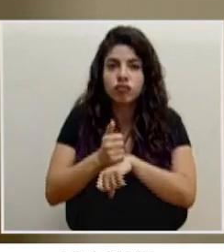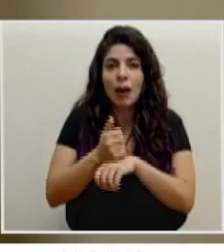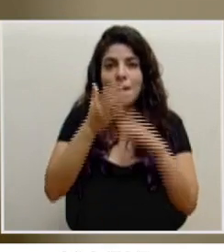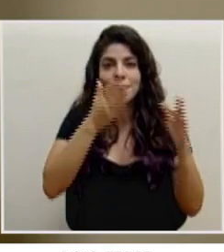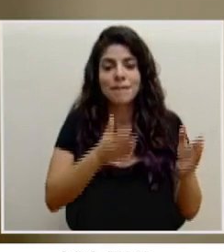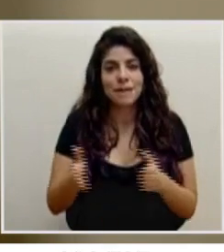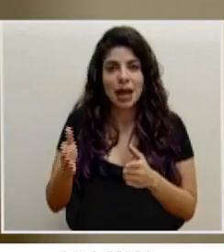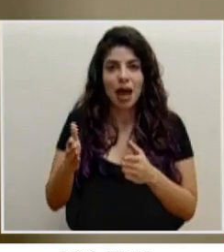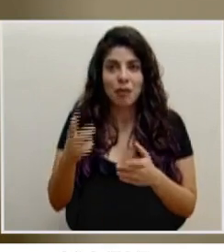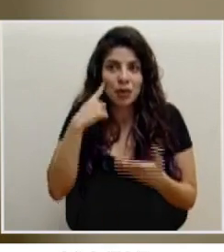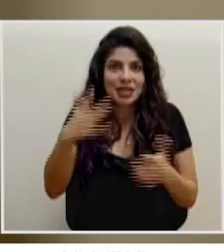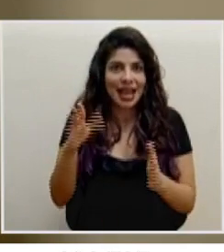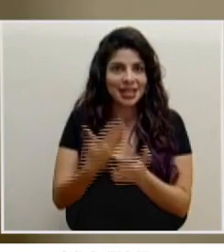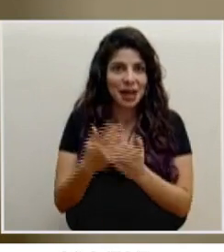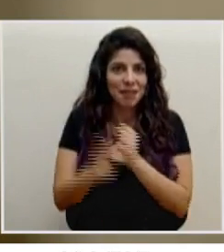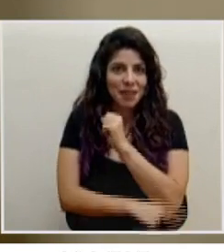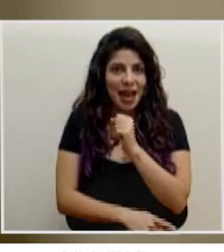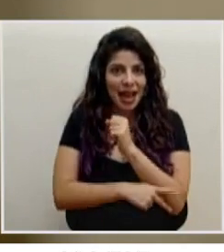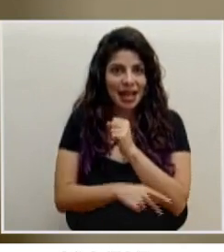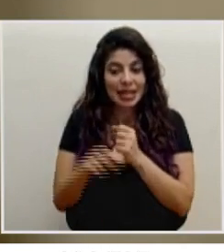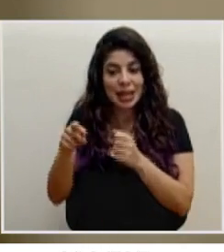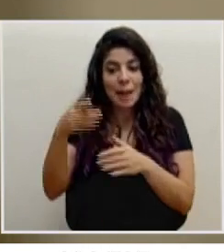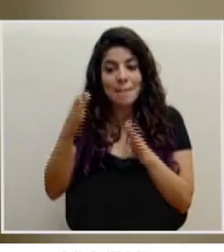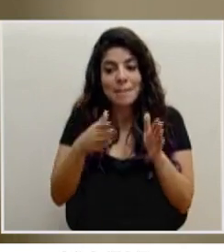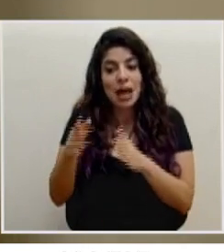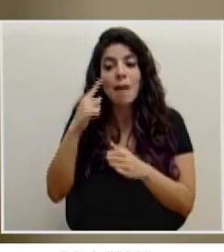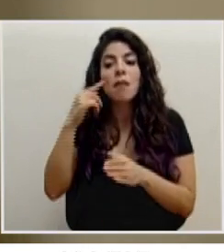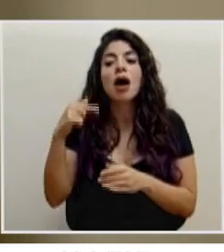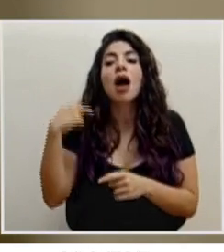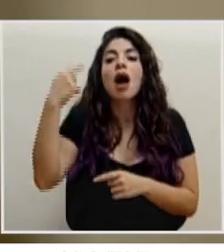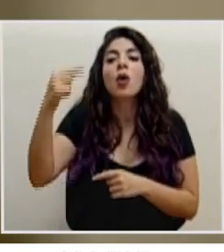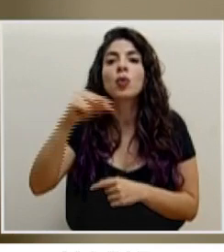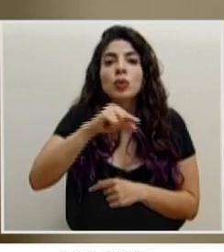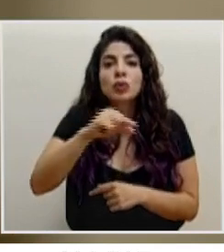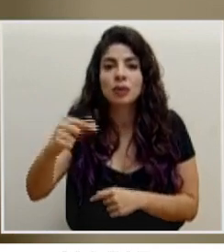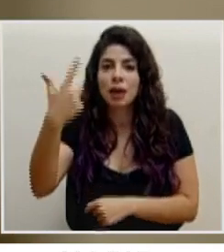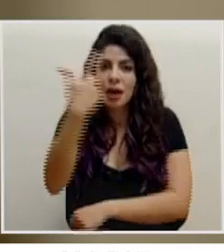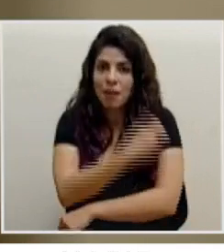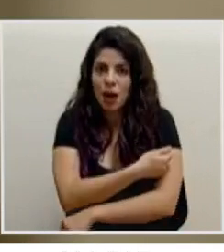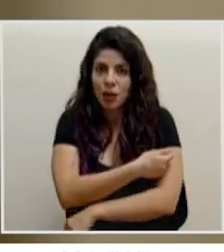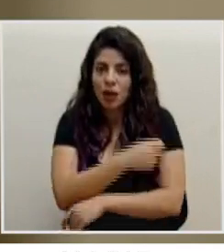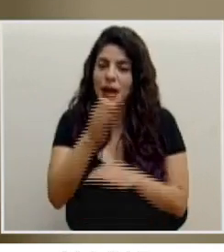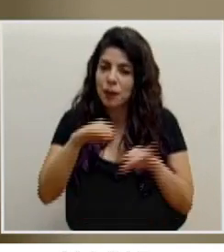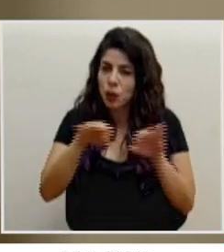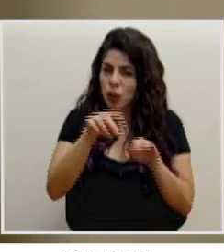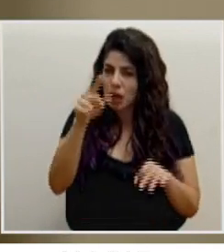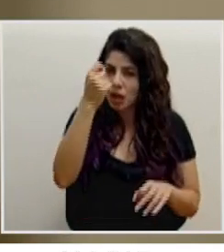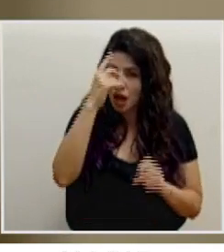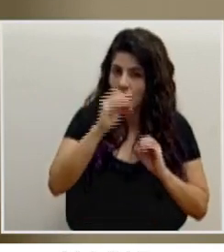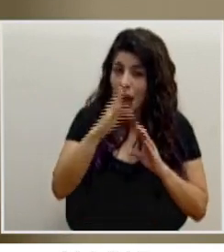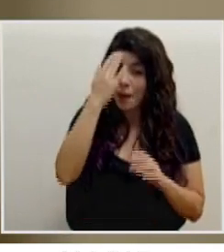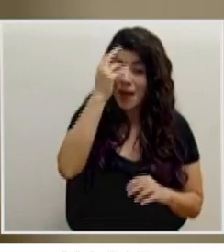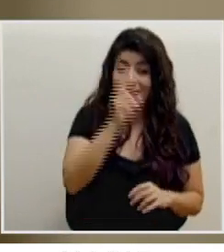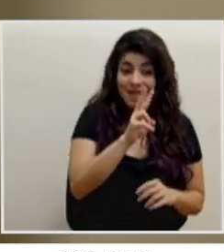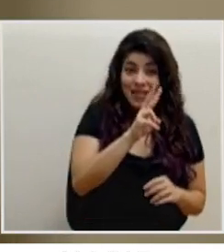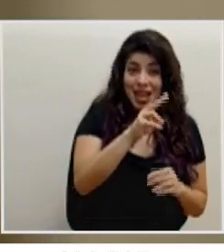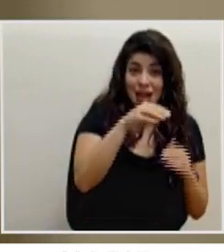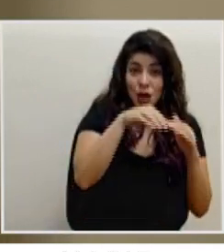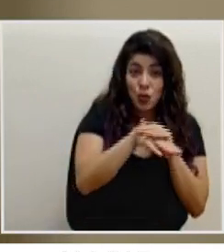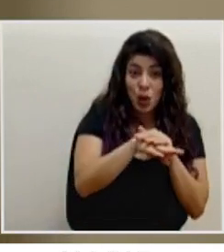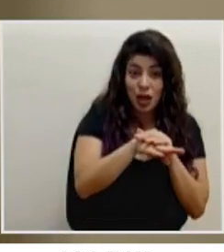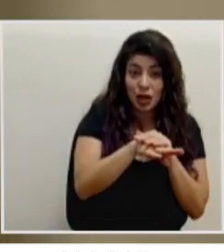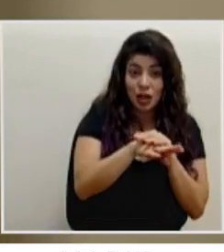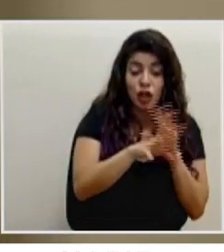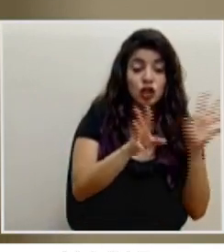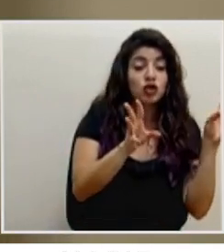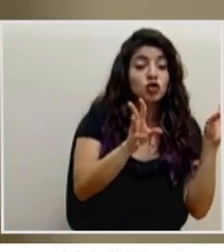las vacunas en el país, para la aplicación en la siguiente semana. Eso es muy importante tenerlo claro, porque ese stock del viernes, de la sumatoria de